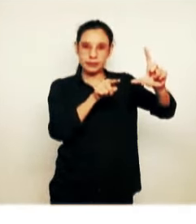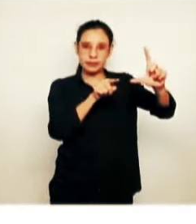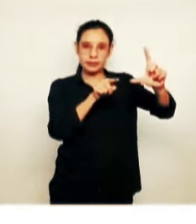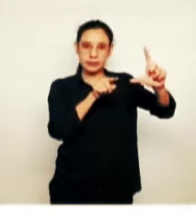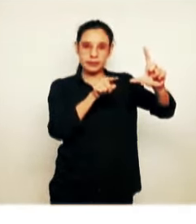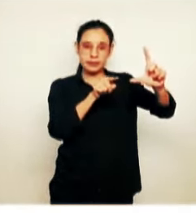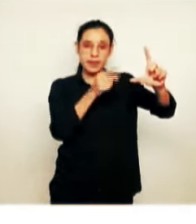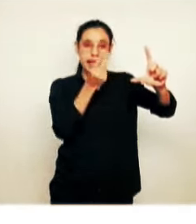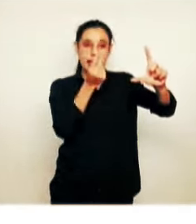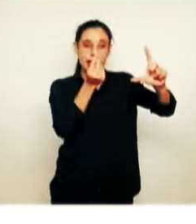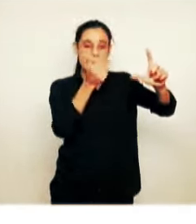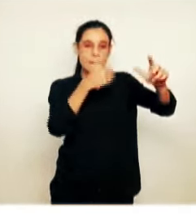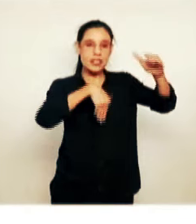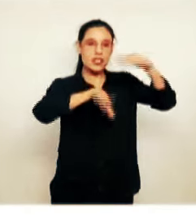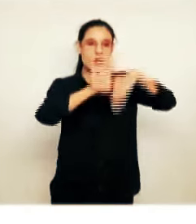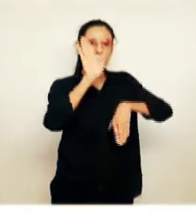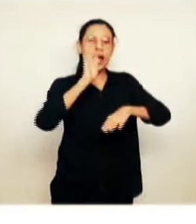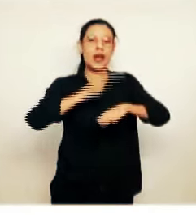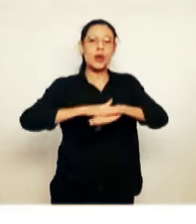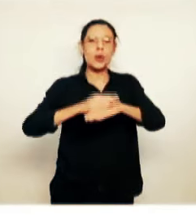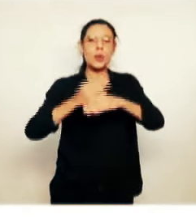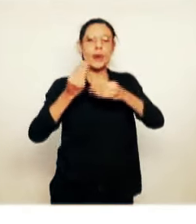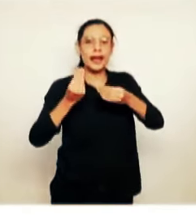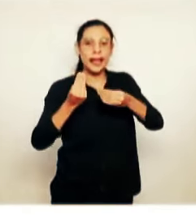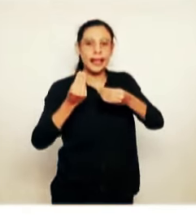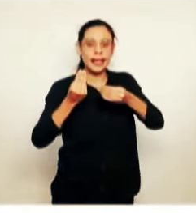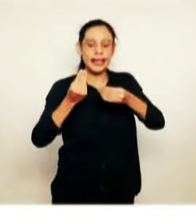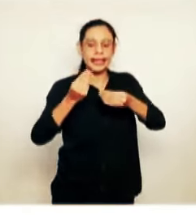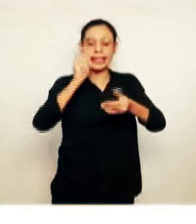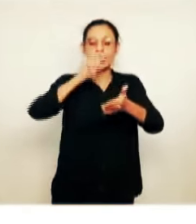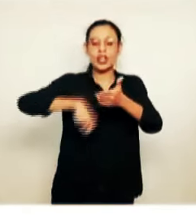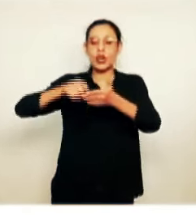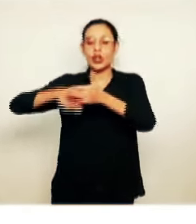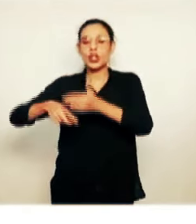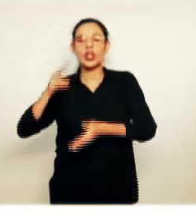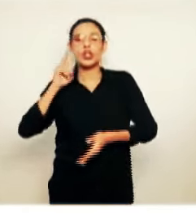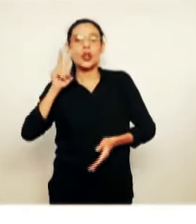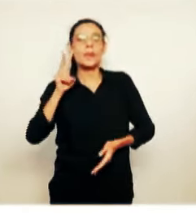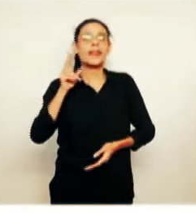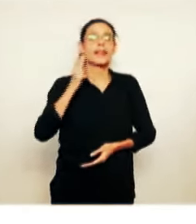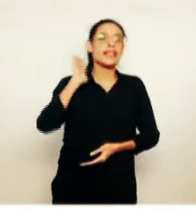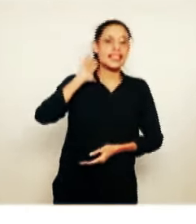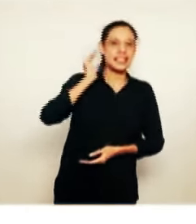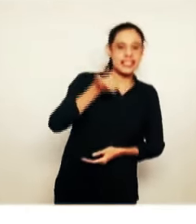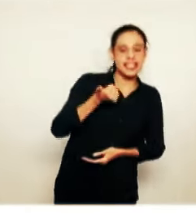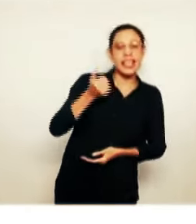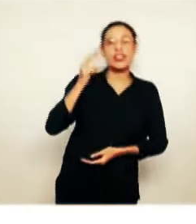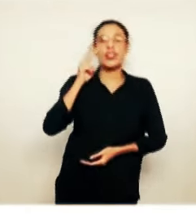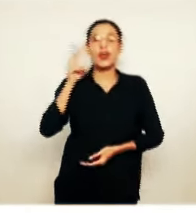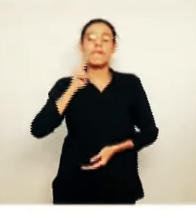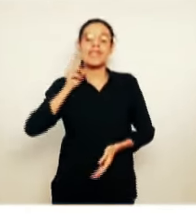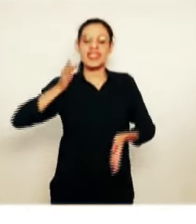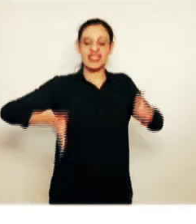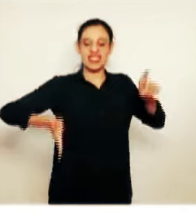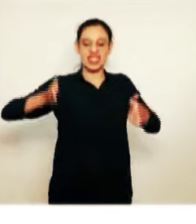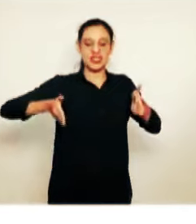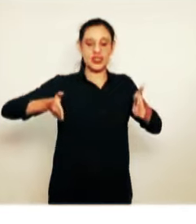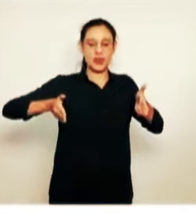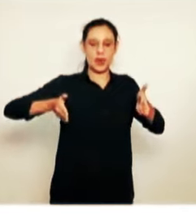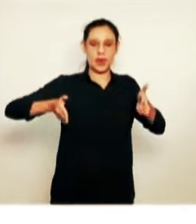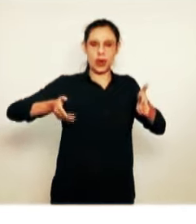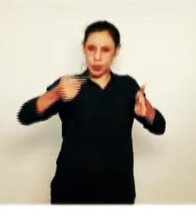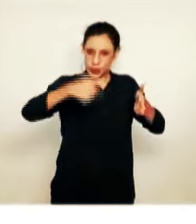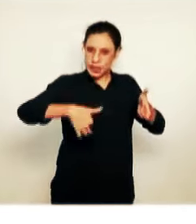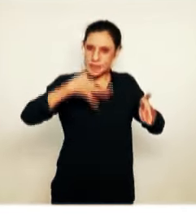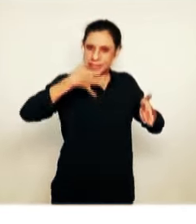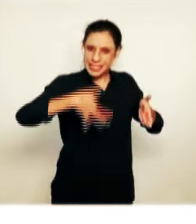del precio son por los contratos que se firmaron entre 2016 y 2019. Me siguen, ¿no? Es un poquito complicado, pero